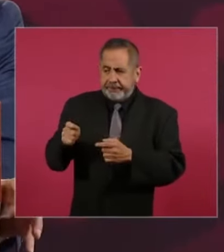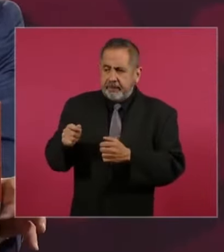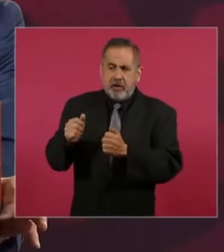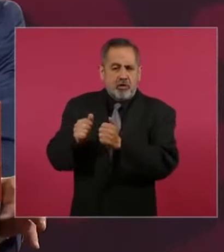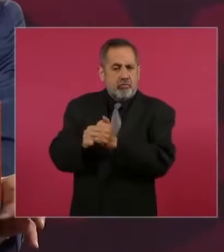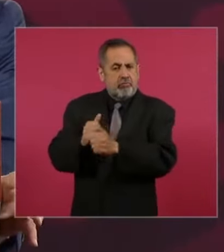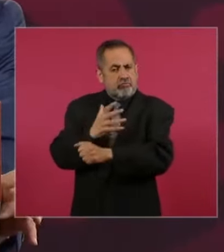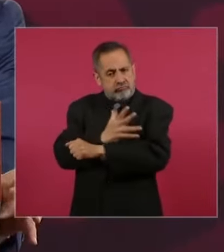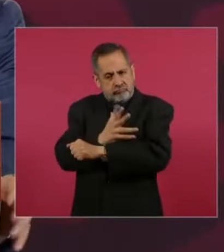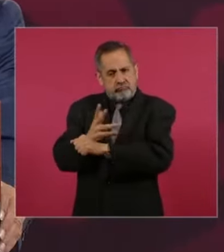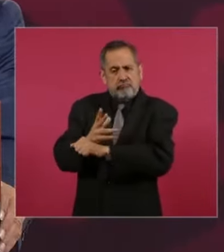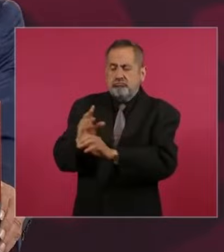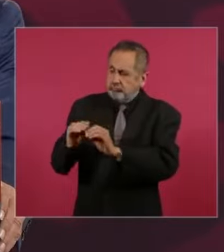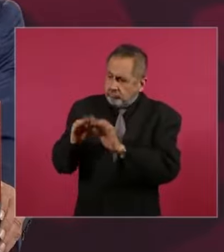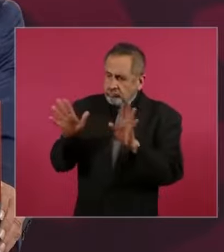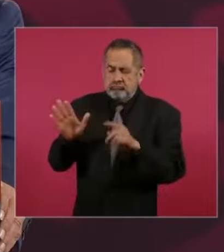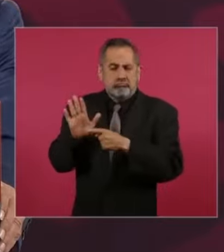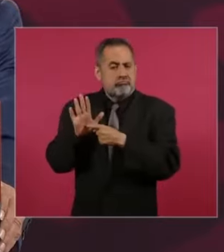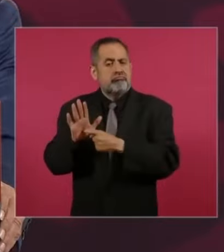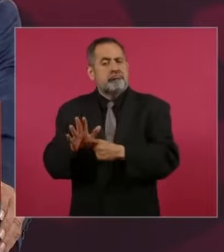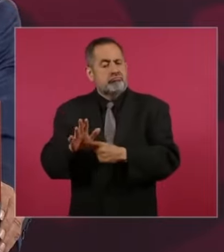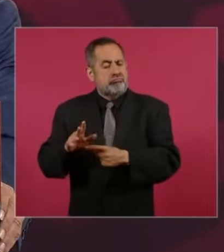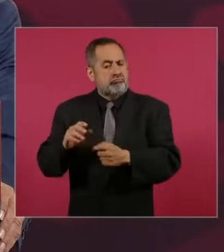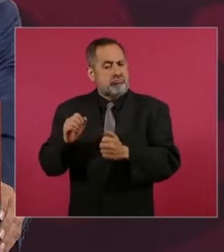con transparencia y con